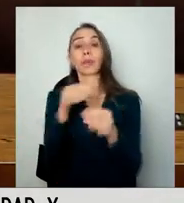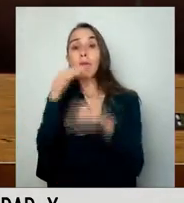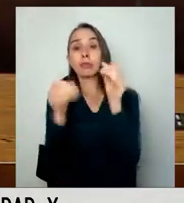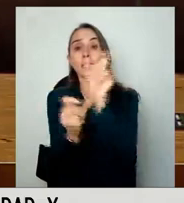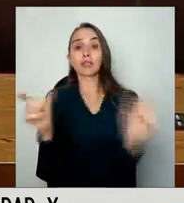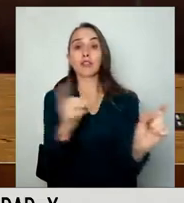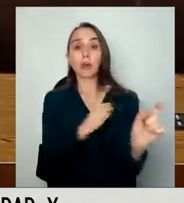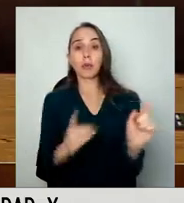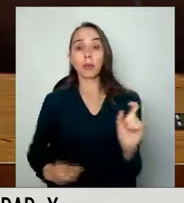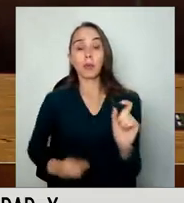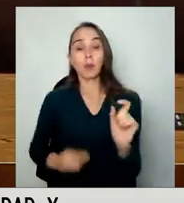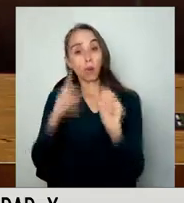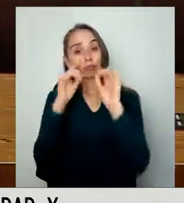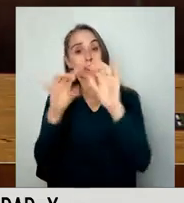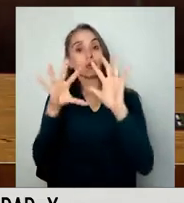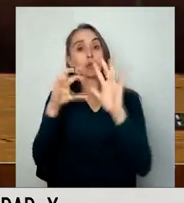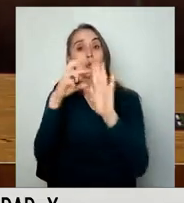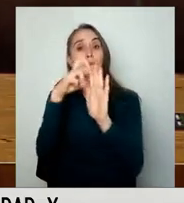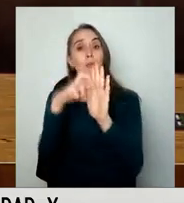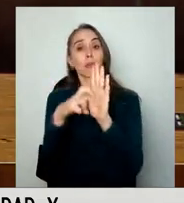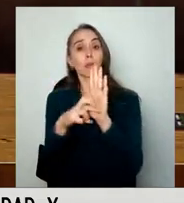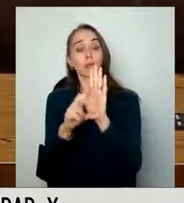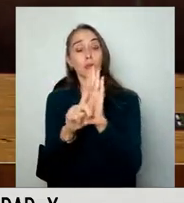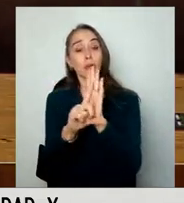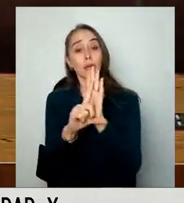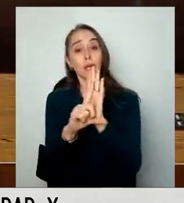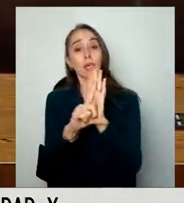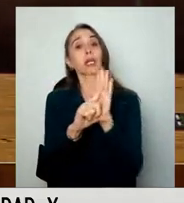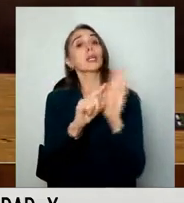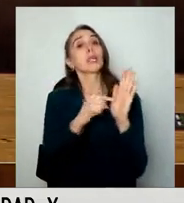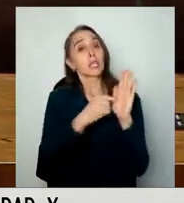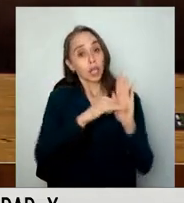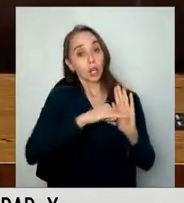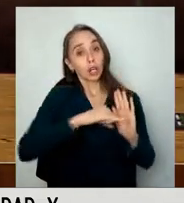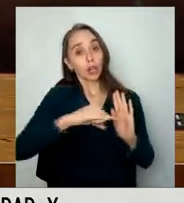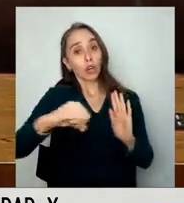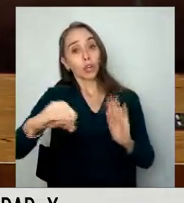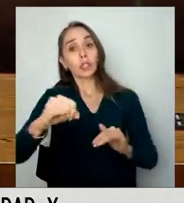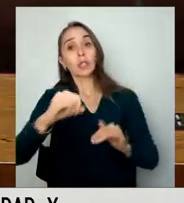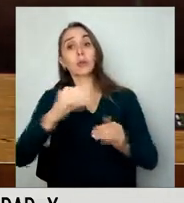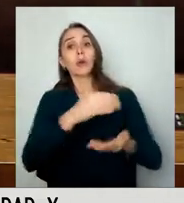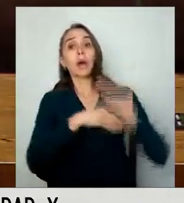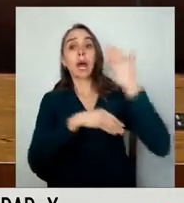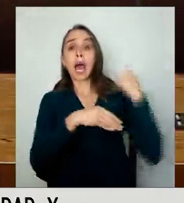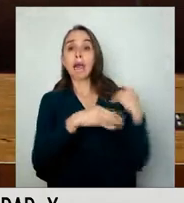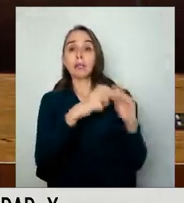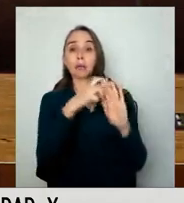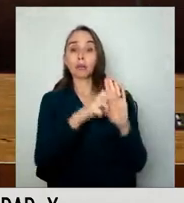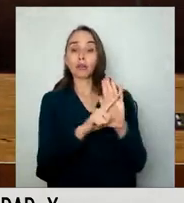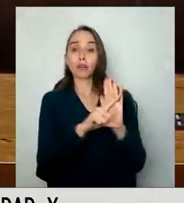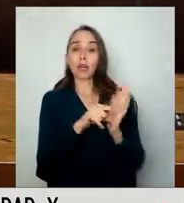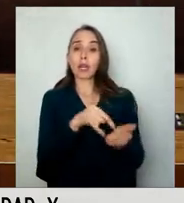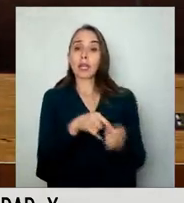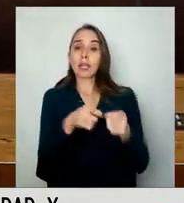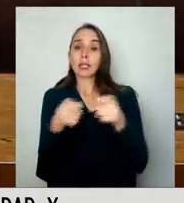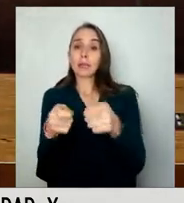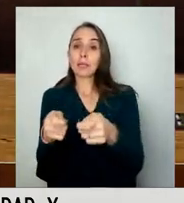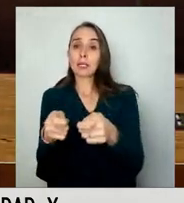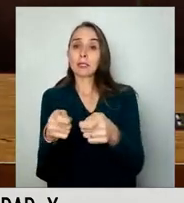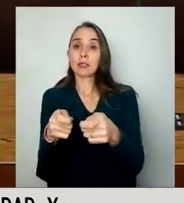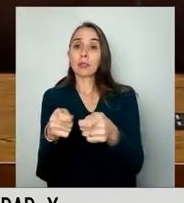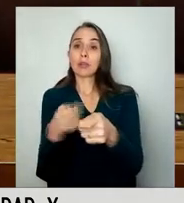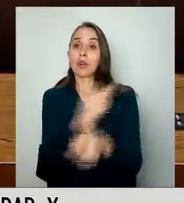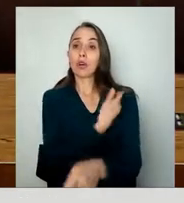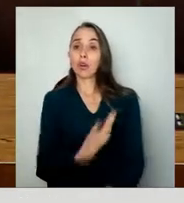un proyecto que muestra continuidad respecto de una iniciativa que se presentó originalmente durante el gobierno